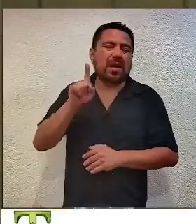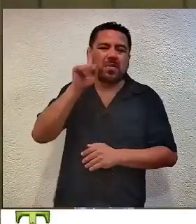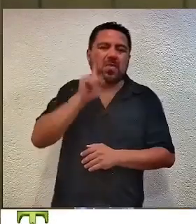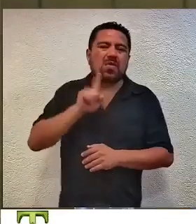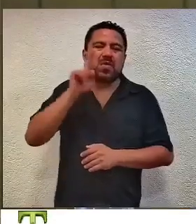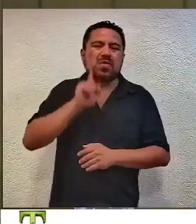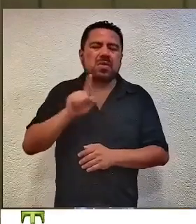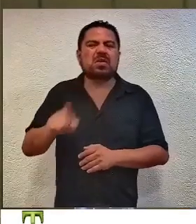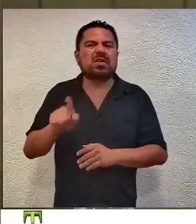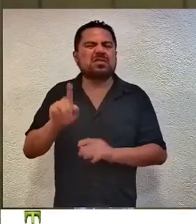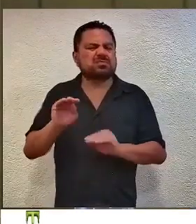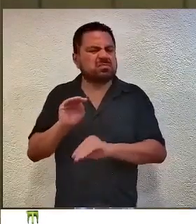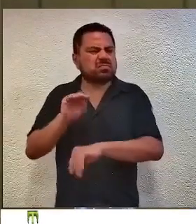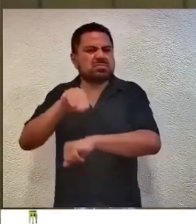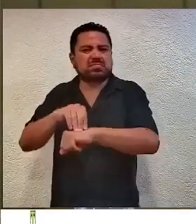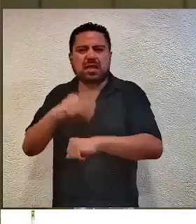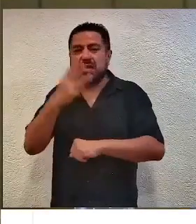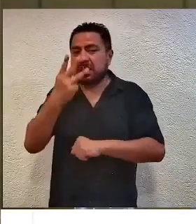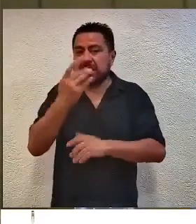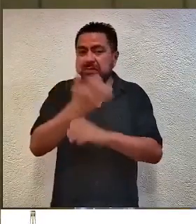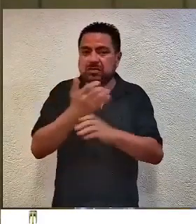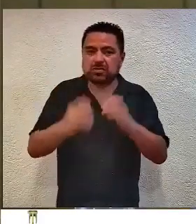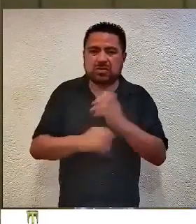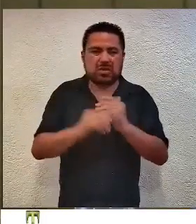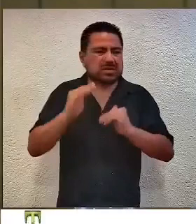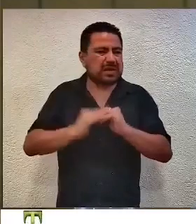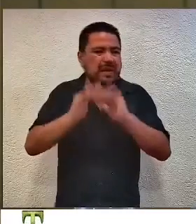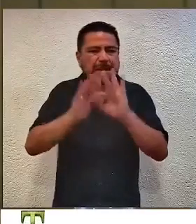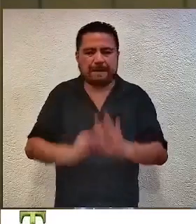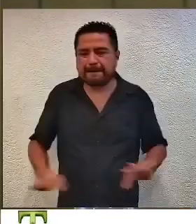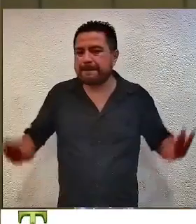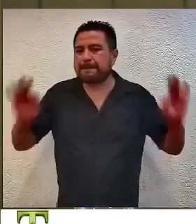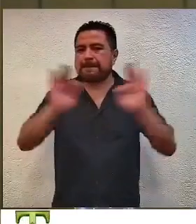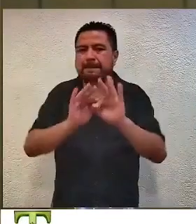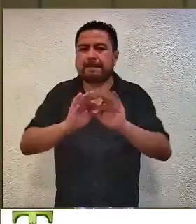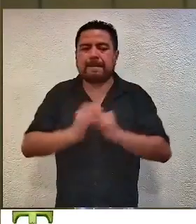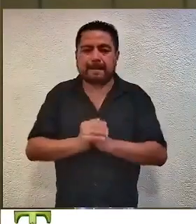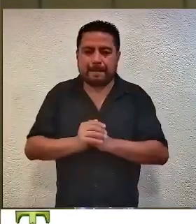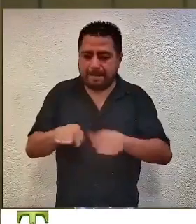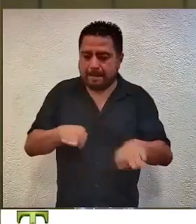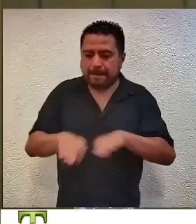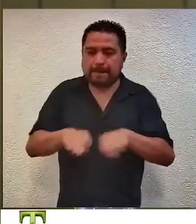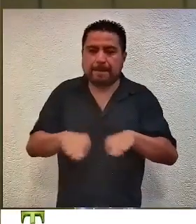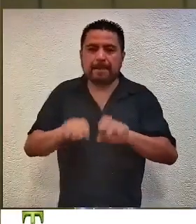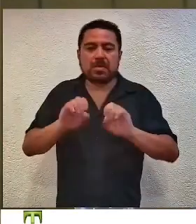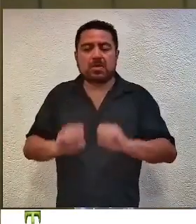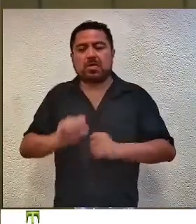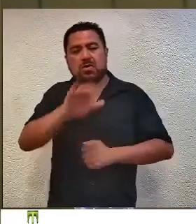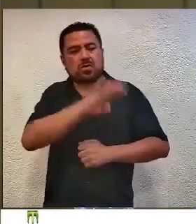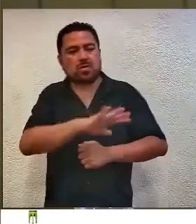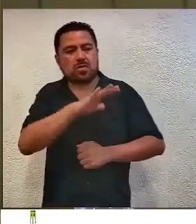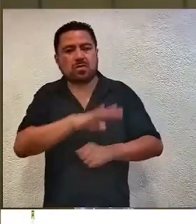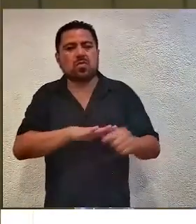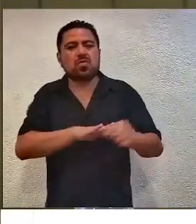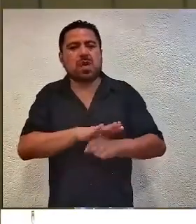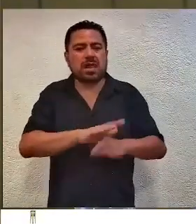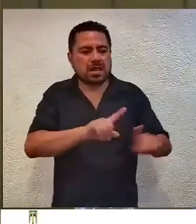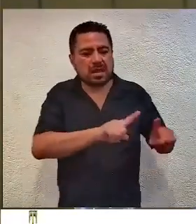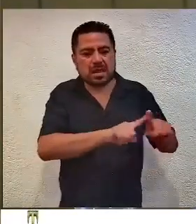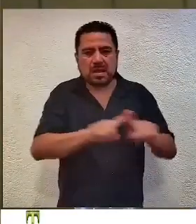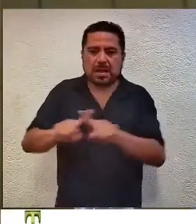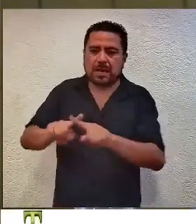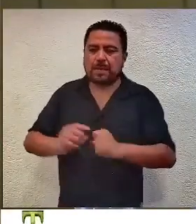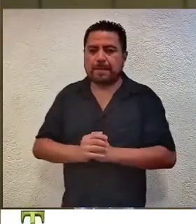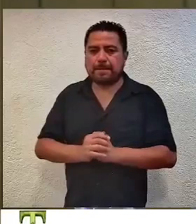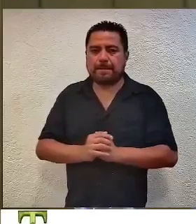se configura con 3 elementos fundamentales: acciones u omisiones de cualquier tipo,